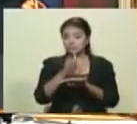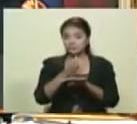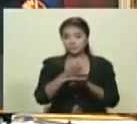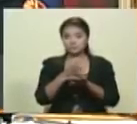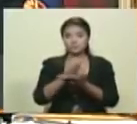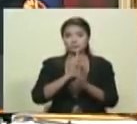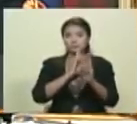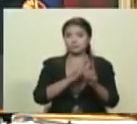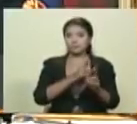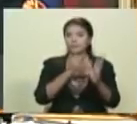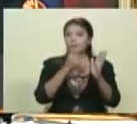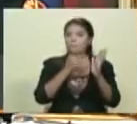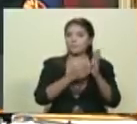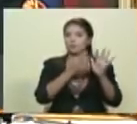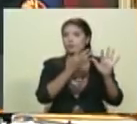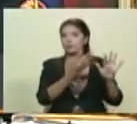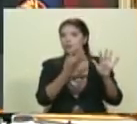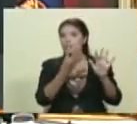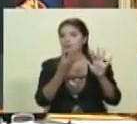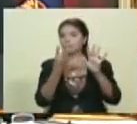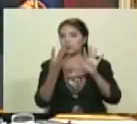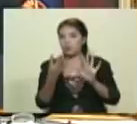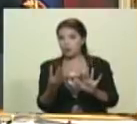del 99